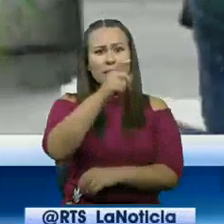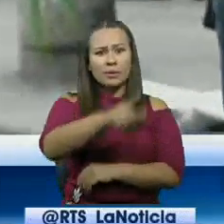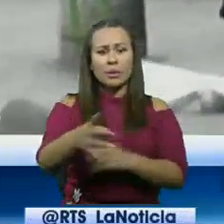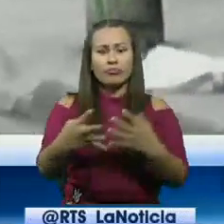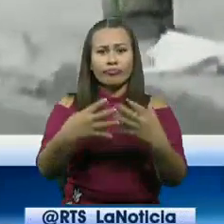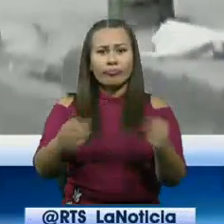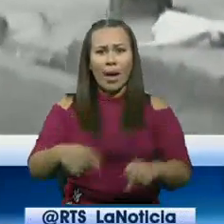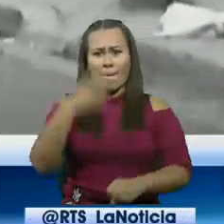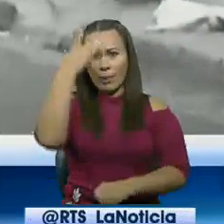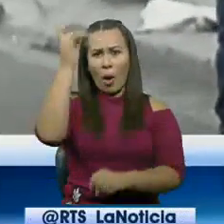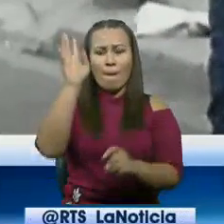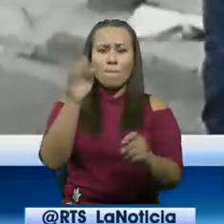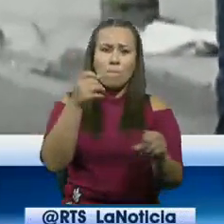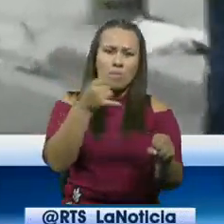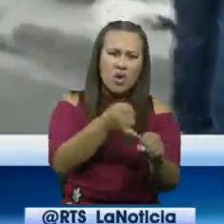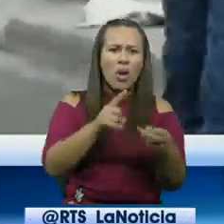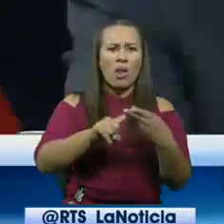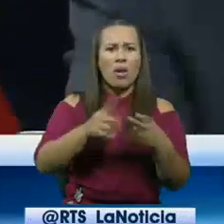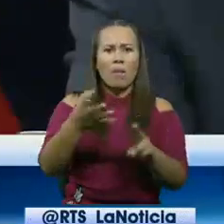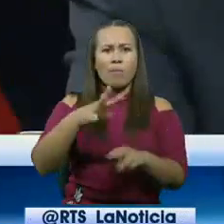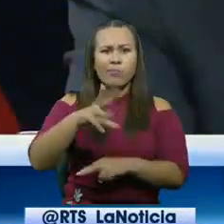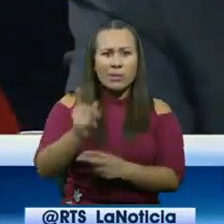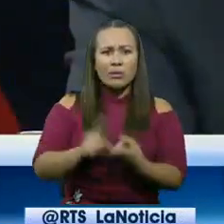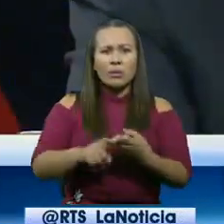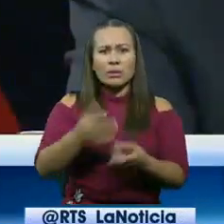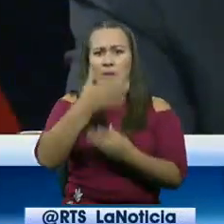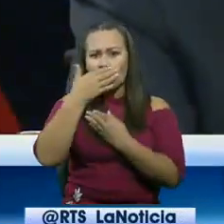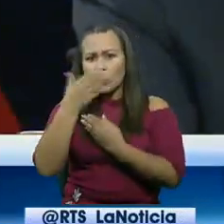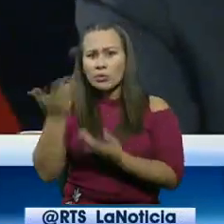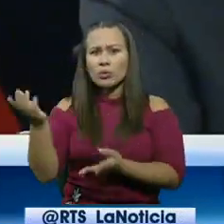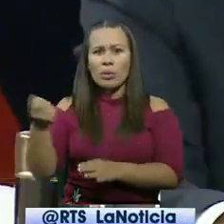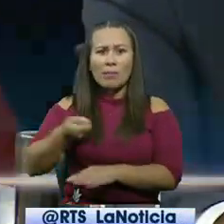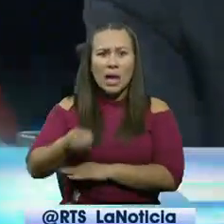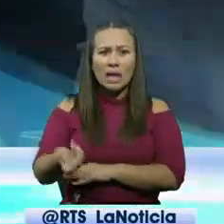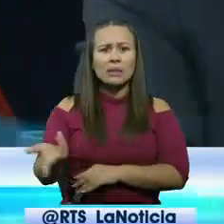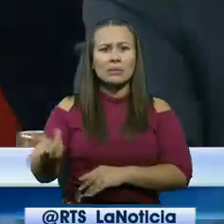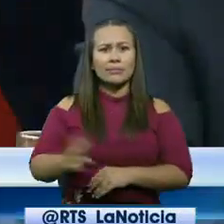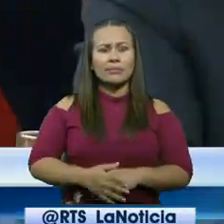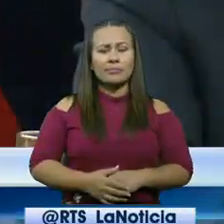como muerte, violación, secuestro y robo. Que en esos 4 delitos